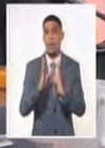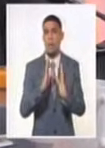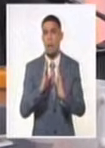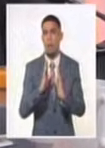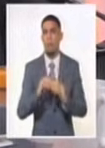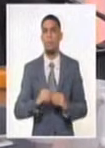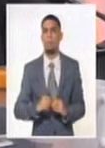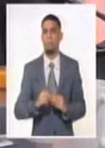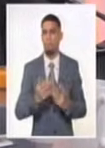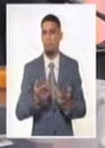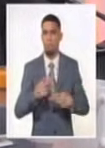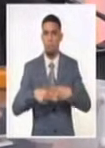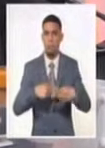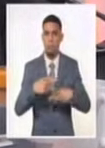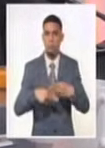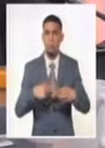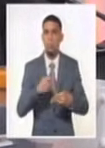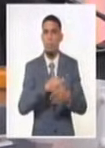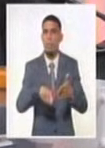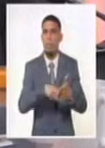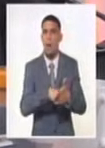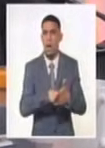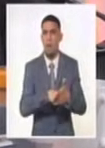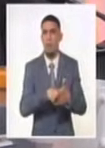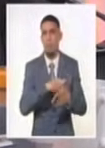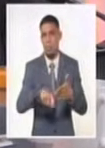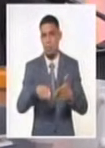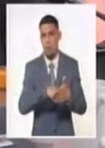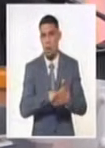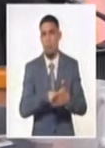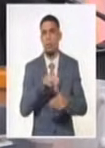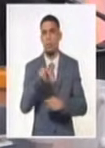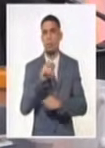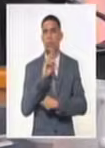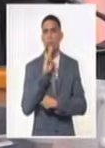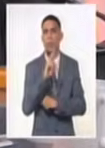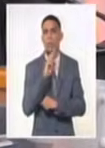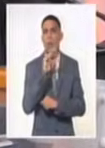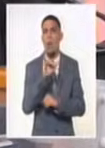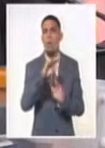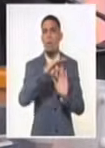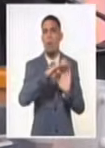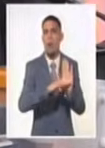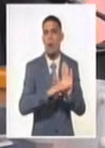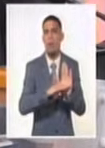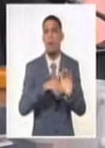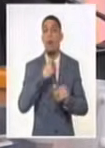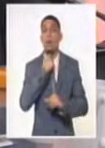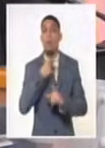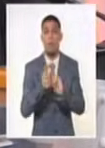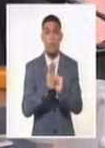una sistematicidad superior con respuestas de programas complementarios por el deporte, por la cultura. Es decir, hay